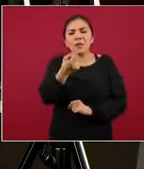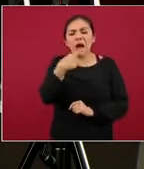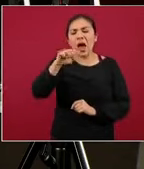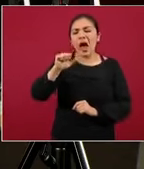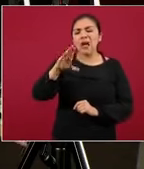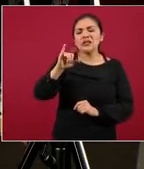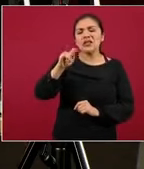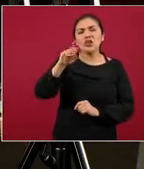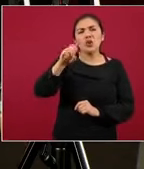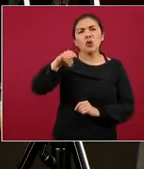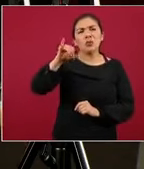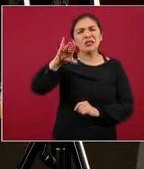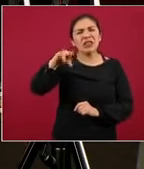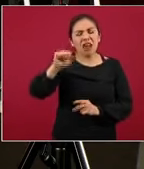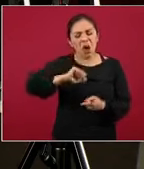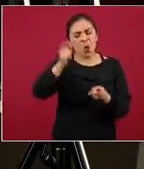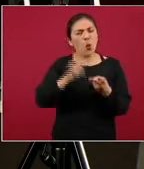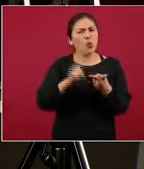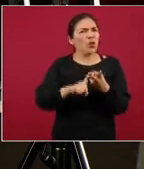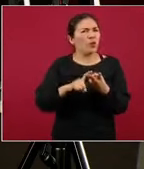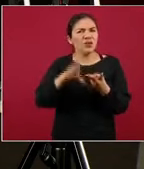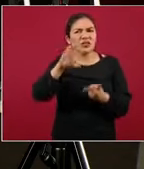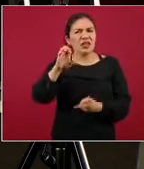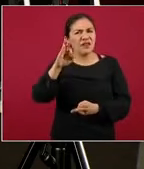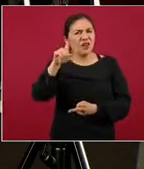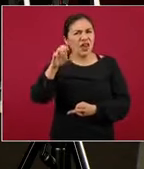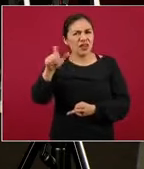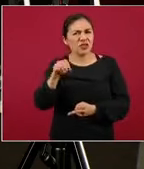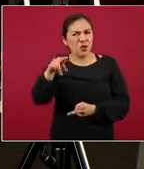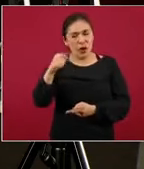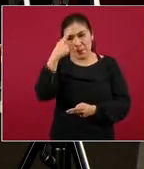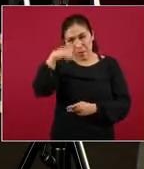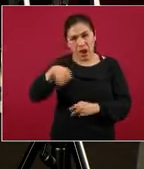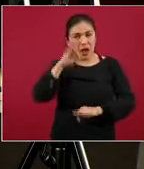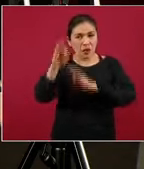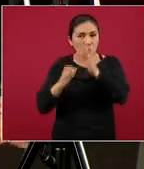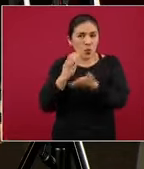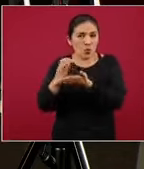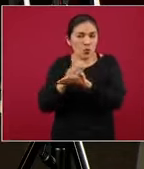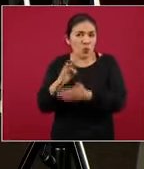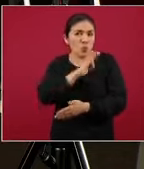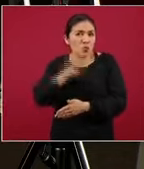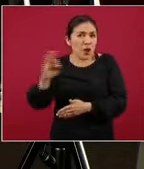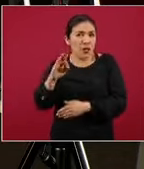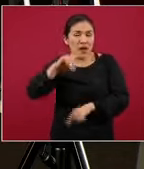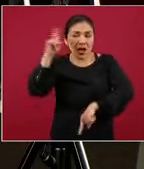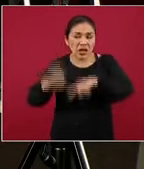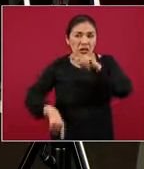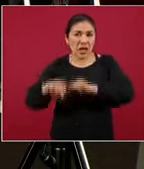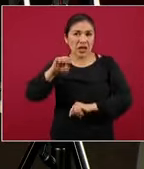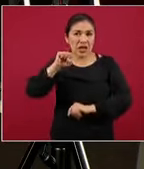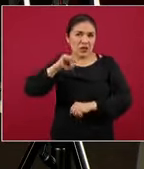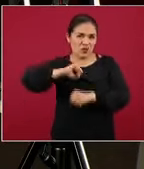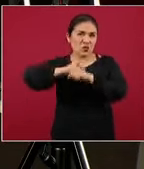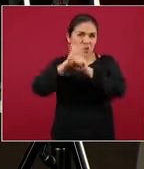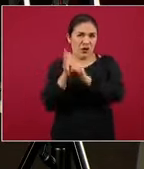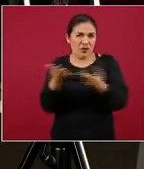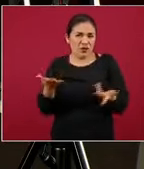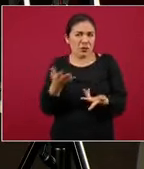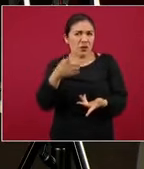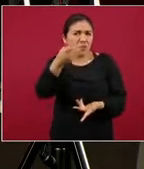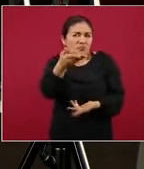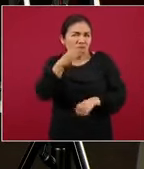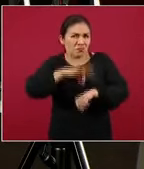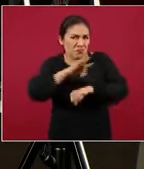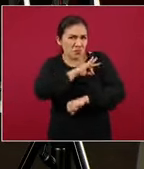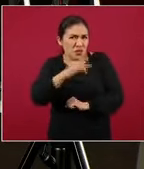y ceftriaxona para tratarles la sospecha de SARS-CoV-2. Doctor, no sé si nos